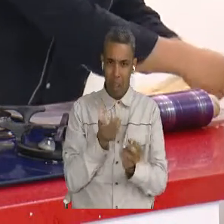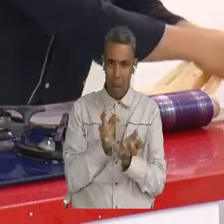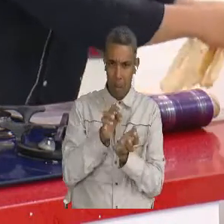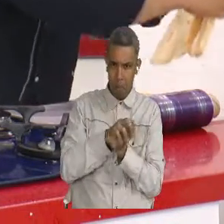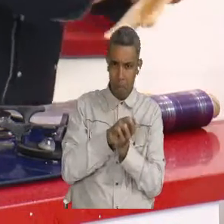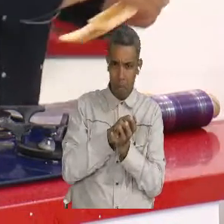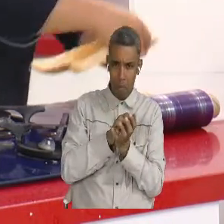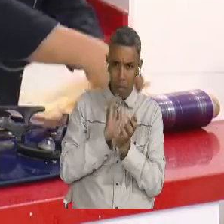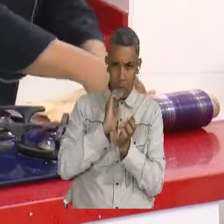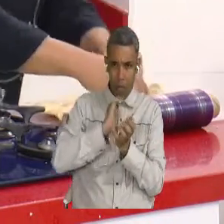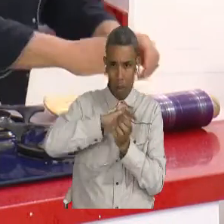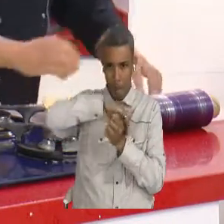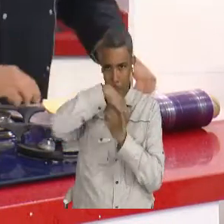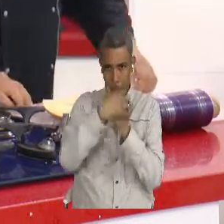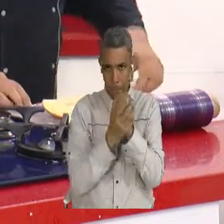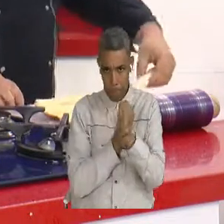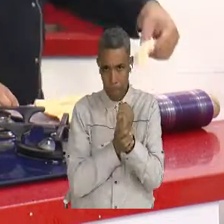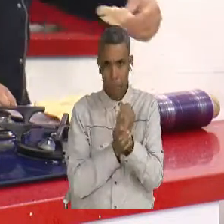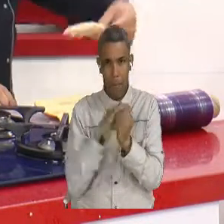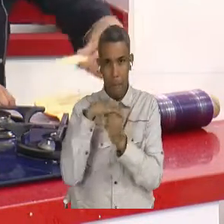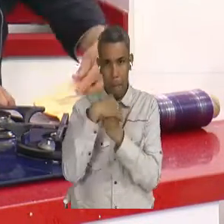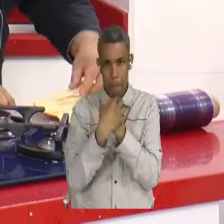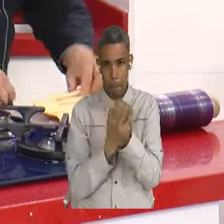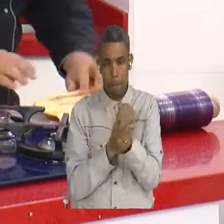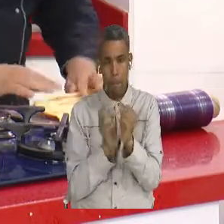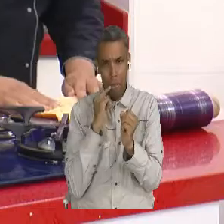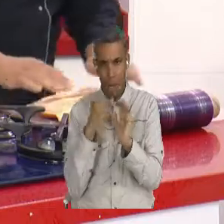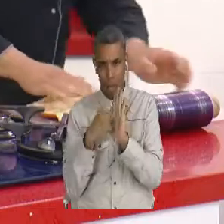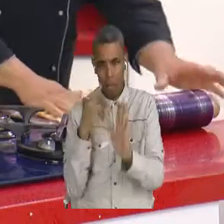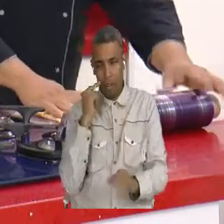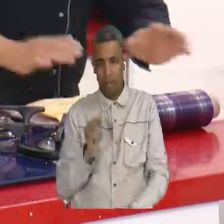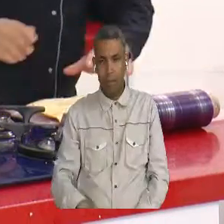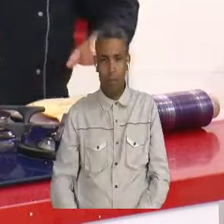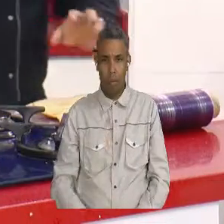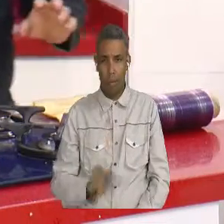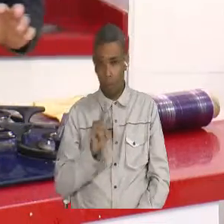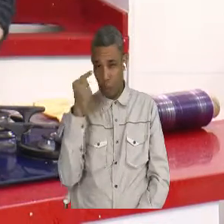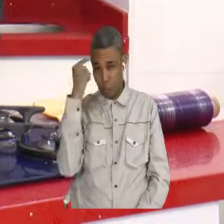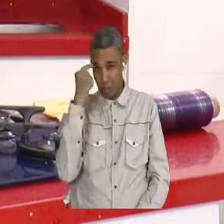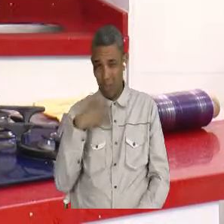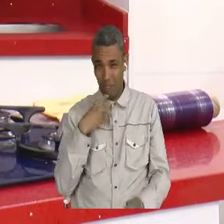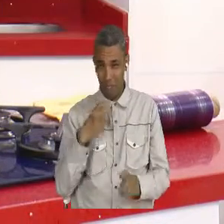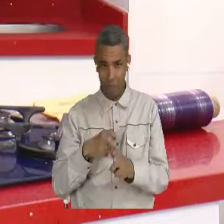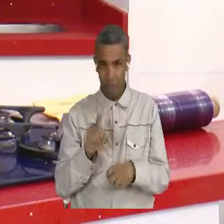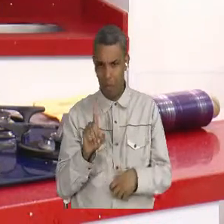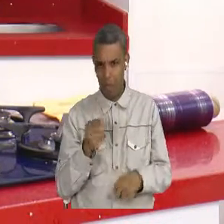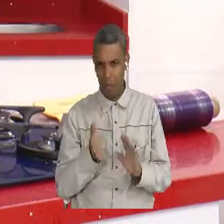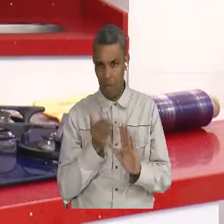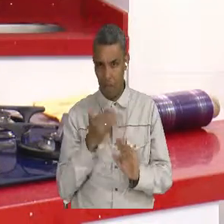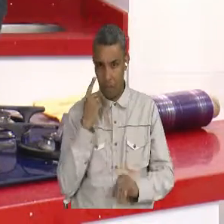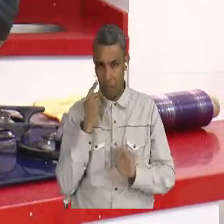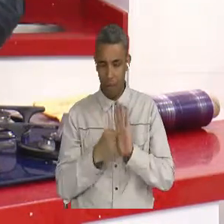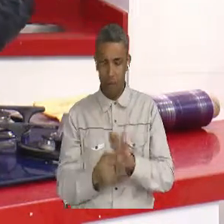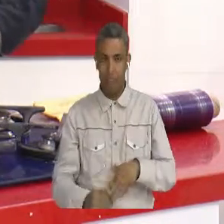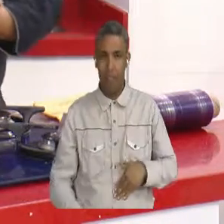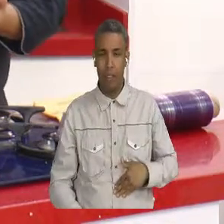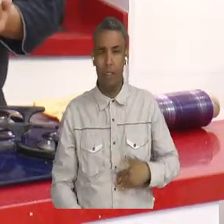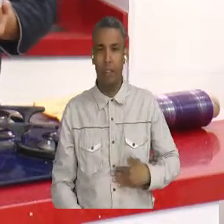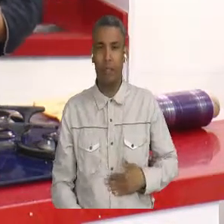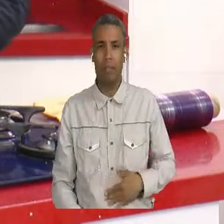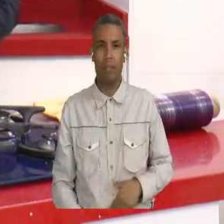sencillo. De pronto se ve complicado, pero no lo es. Entonces, acá tenemos una leche